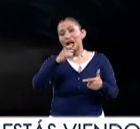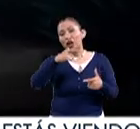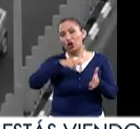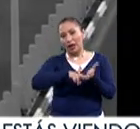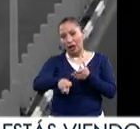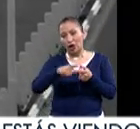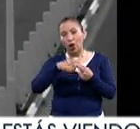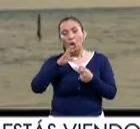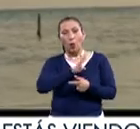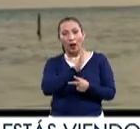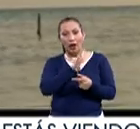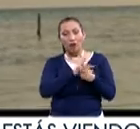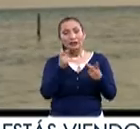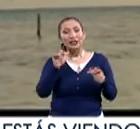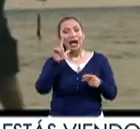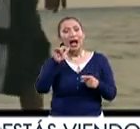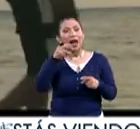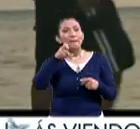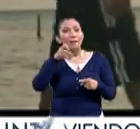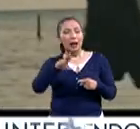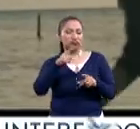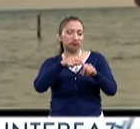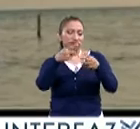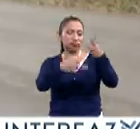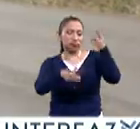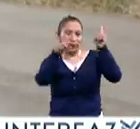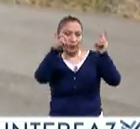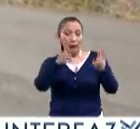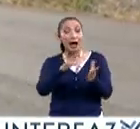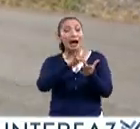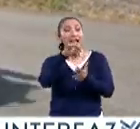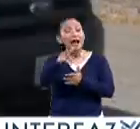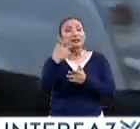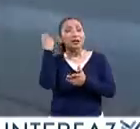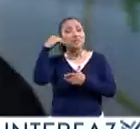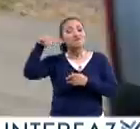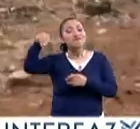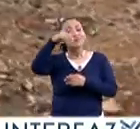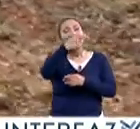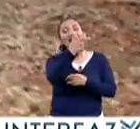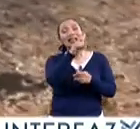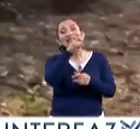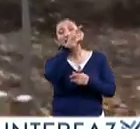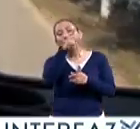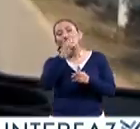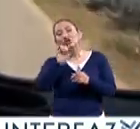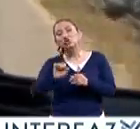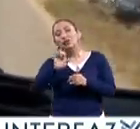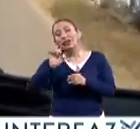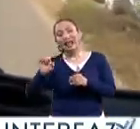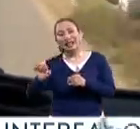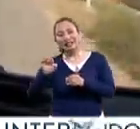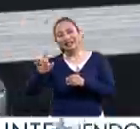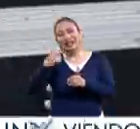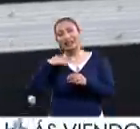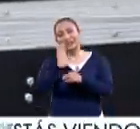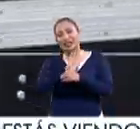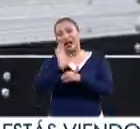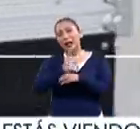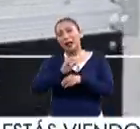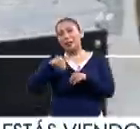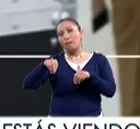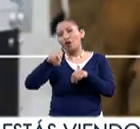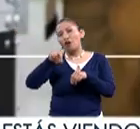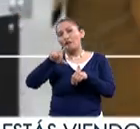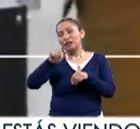negro, Güeros y A la mar, entre otras, gracias al tour Girando por el Sureste con Cine Móvil Toto. En el